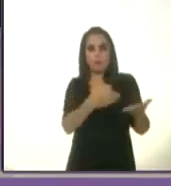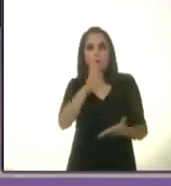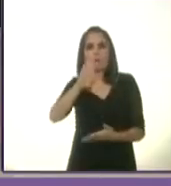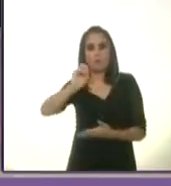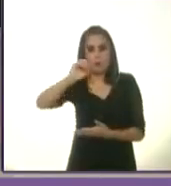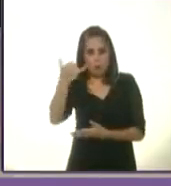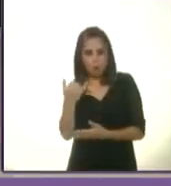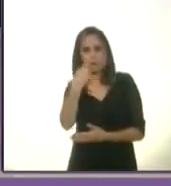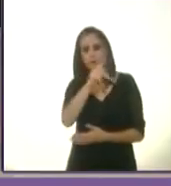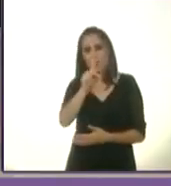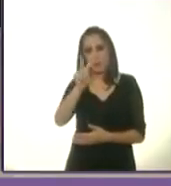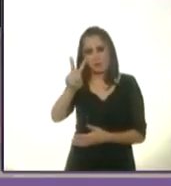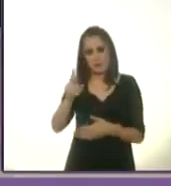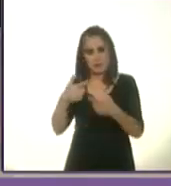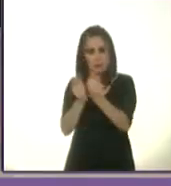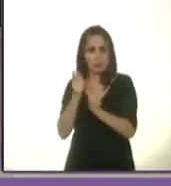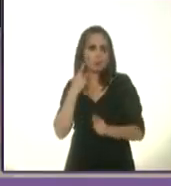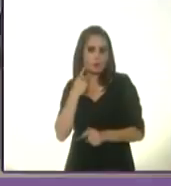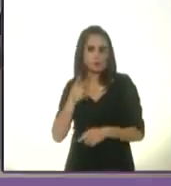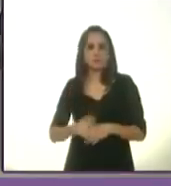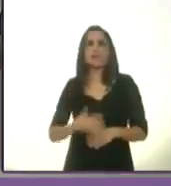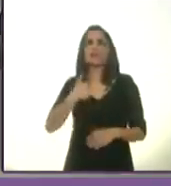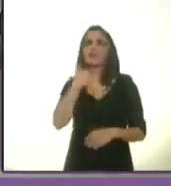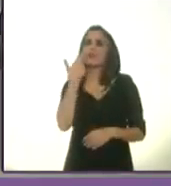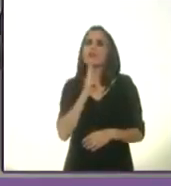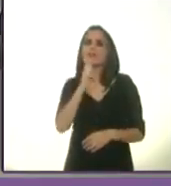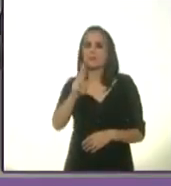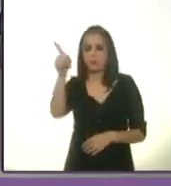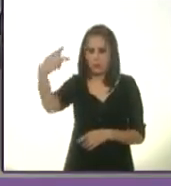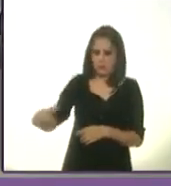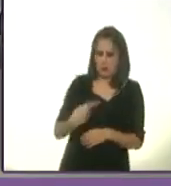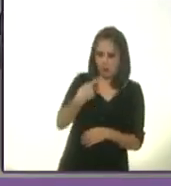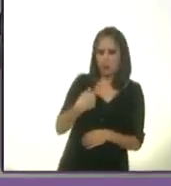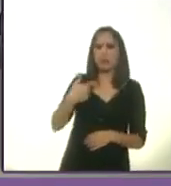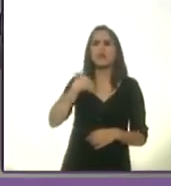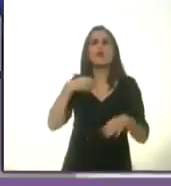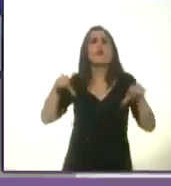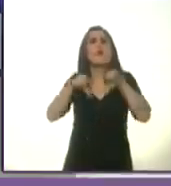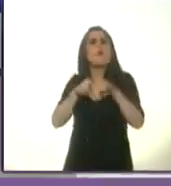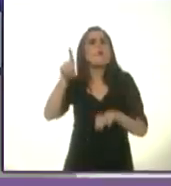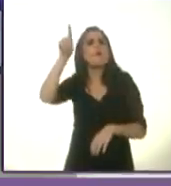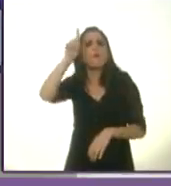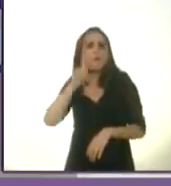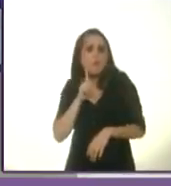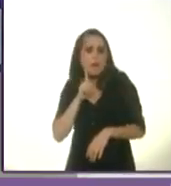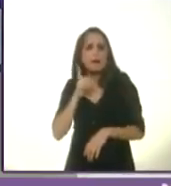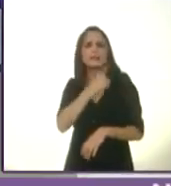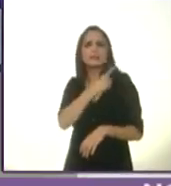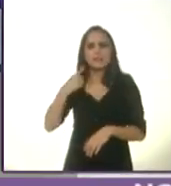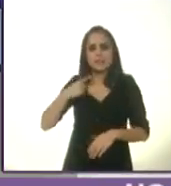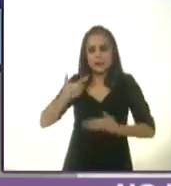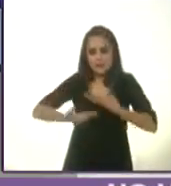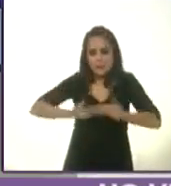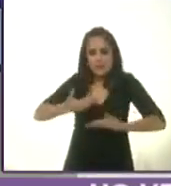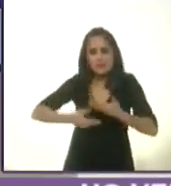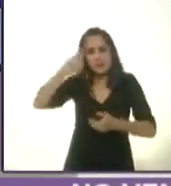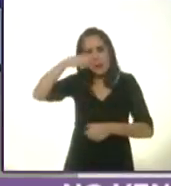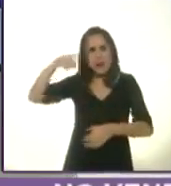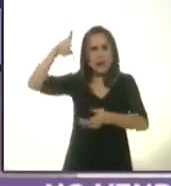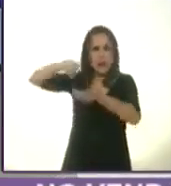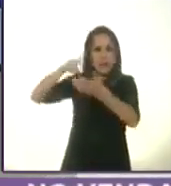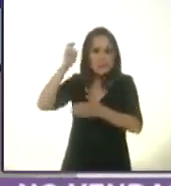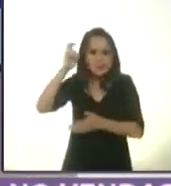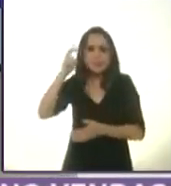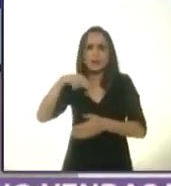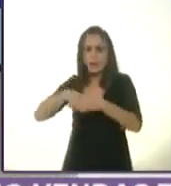partido verde ecologísta gracias para contestar la pregunta cómo vamos a garantizar que las mujeres estén en el servicio público pues muy fácil vamos a